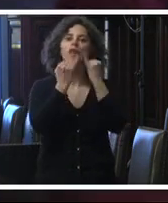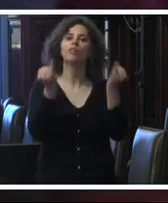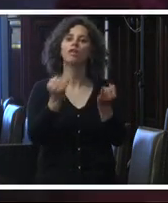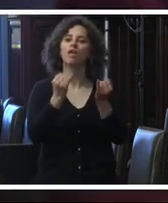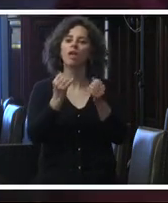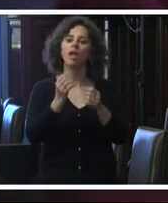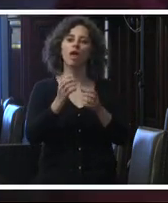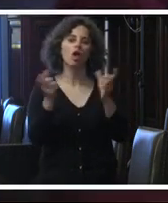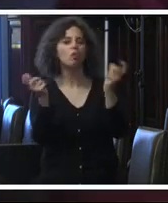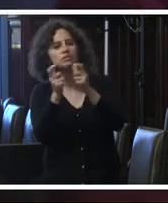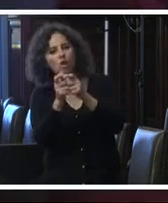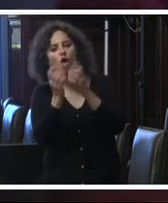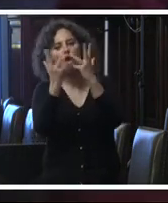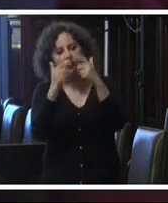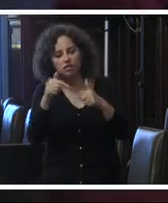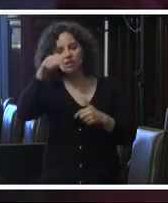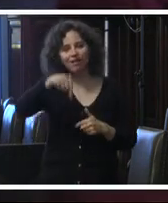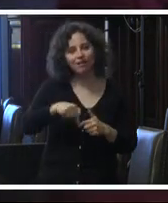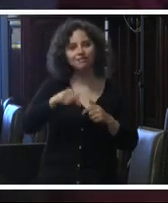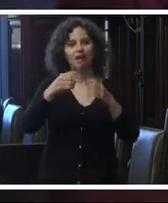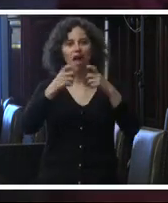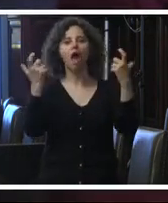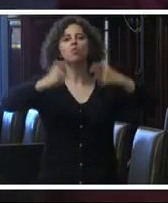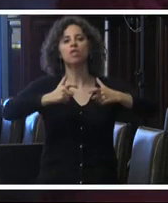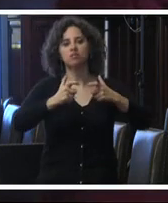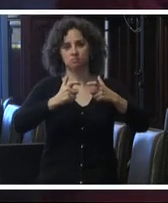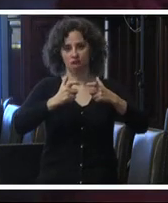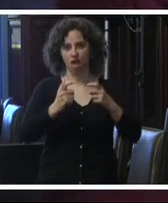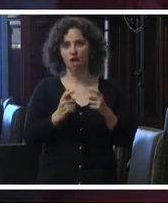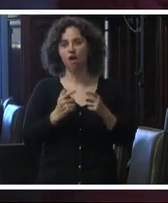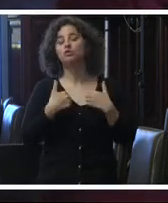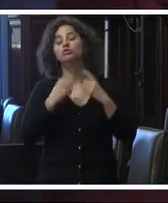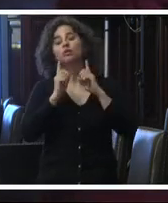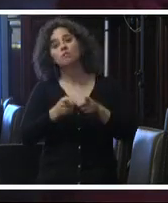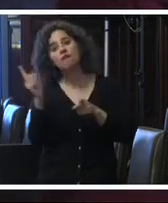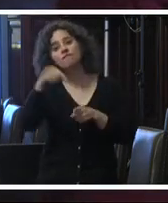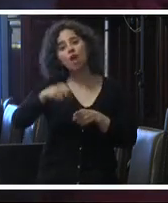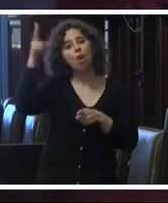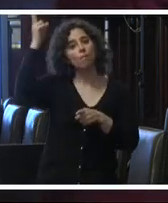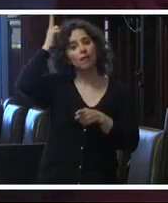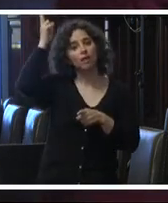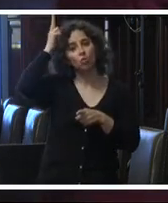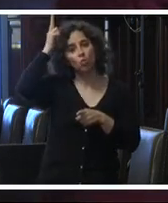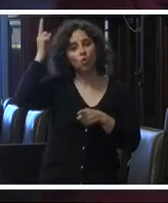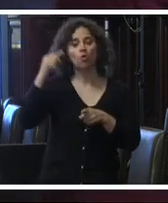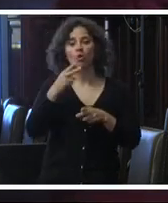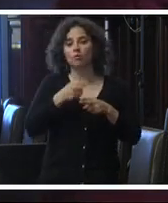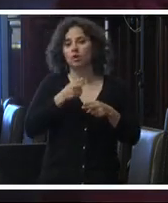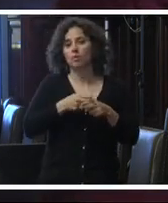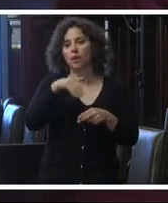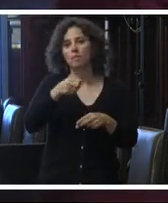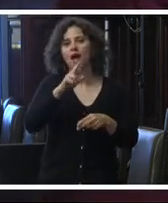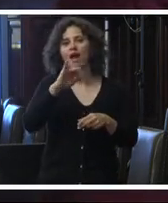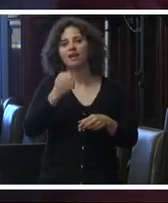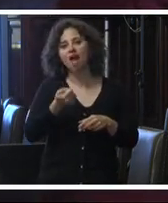Buenos días con la comisión organizadora de esta audiencia. Yo también vengo de Perú. Mi nombre es